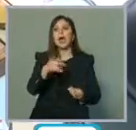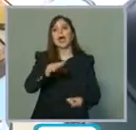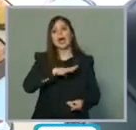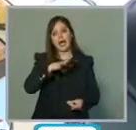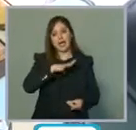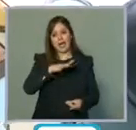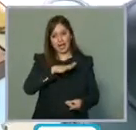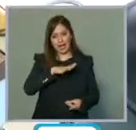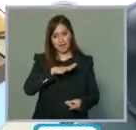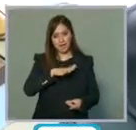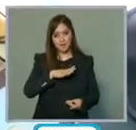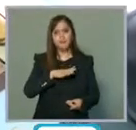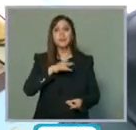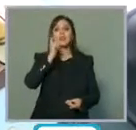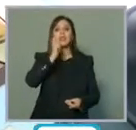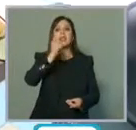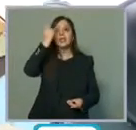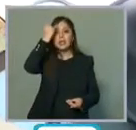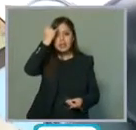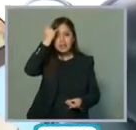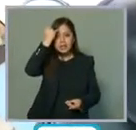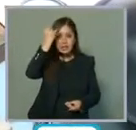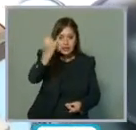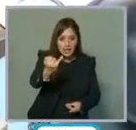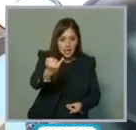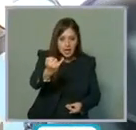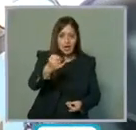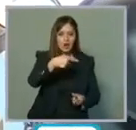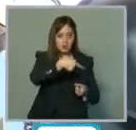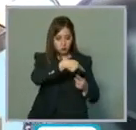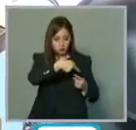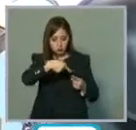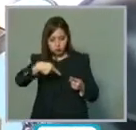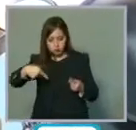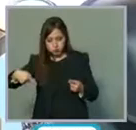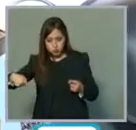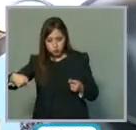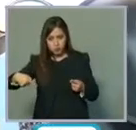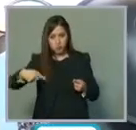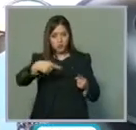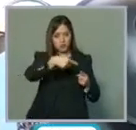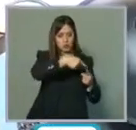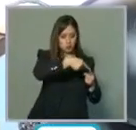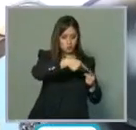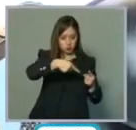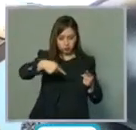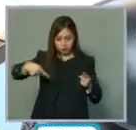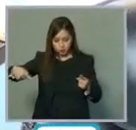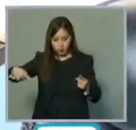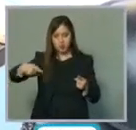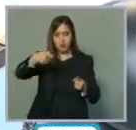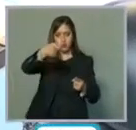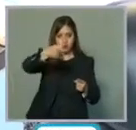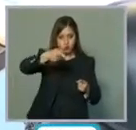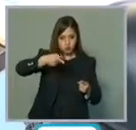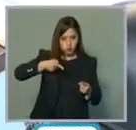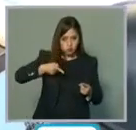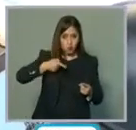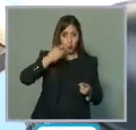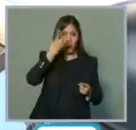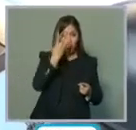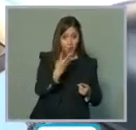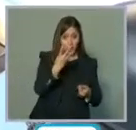¿Verdad? Y entonces la idea es que hagas una hilera de 4 en horizontal, en vertical o en diagonal y el que lo